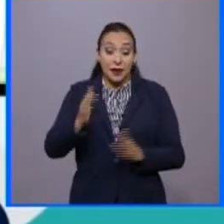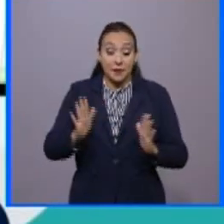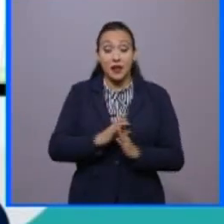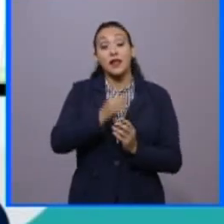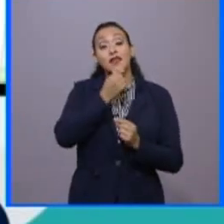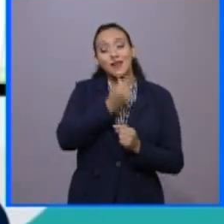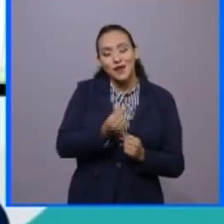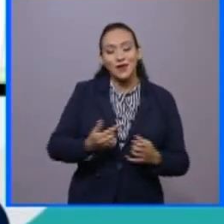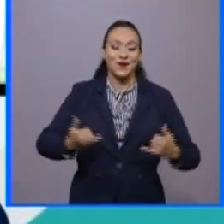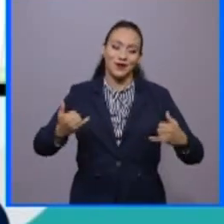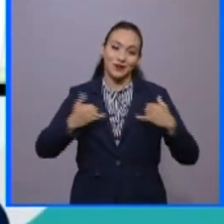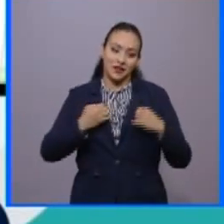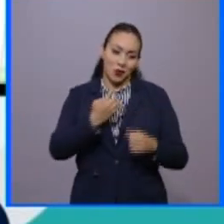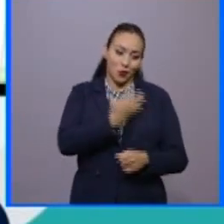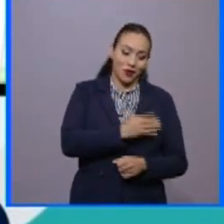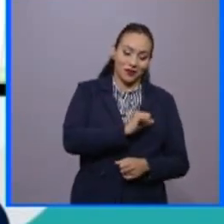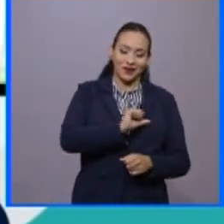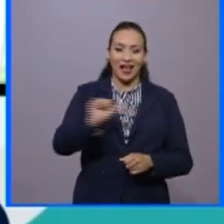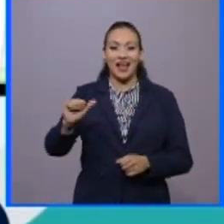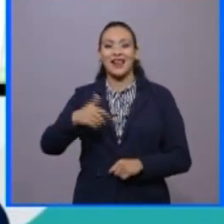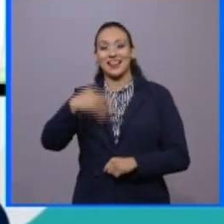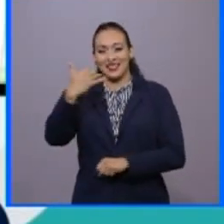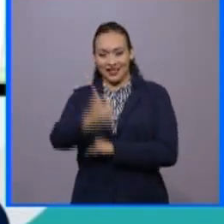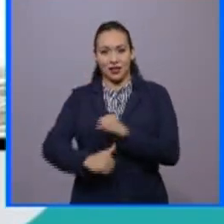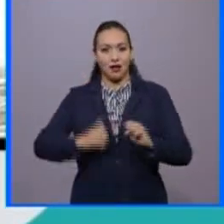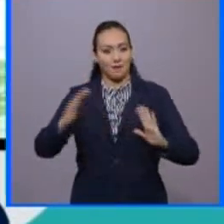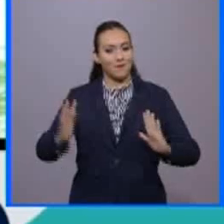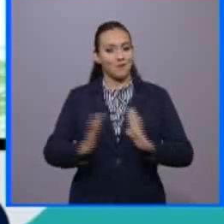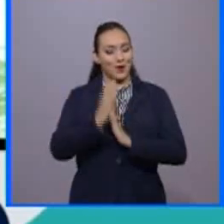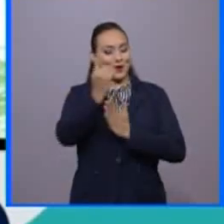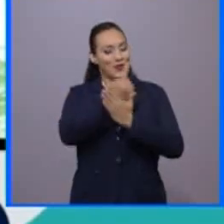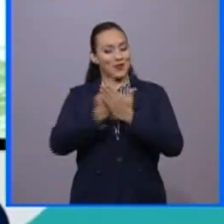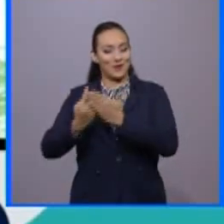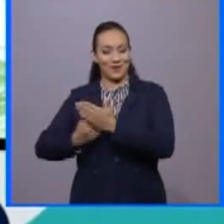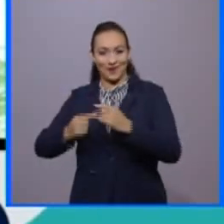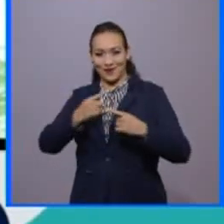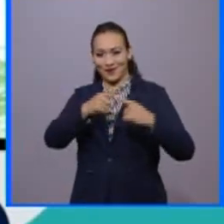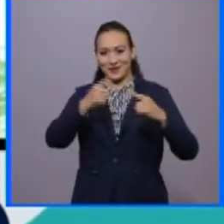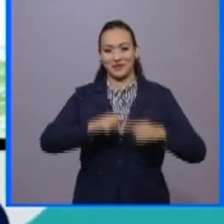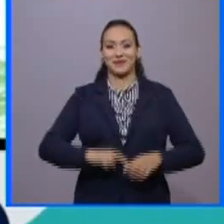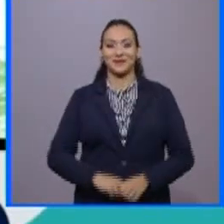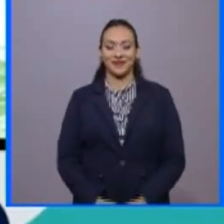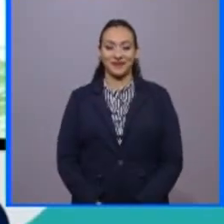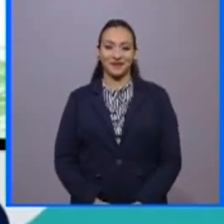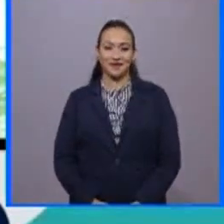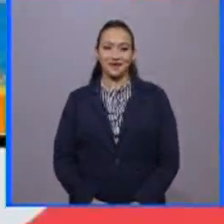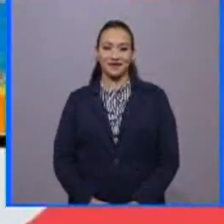y adolescentes desde los 4 hasta los 15 años en distintas categorías.